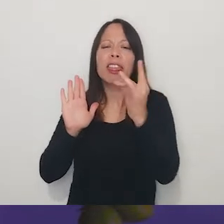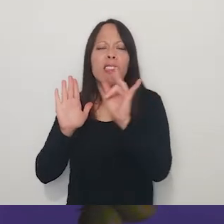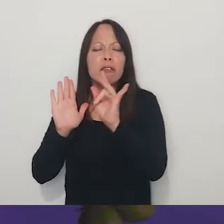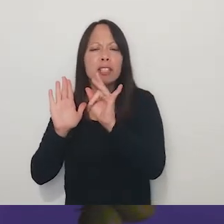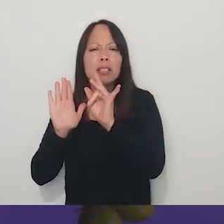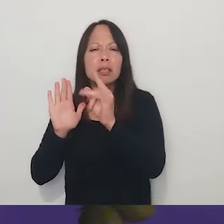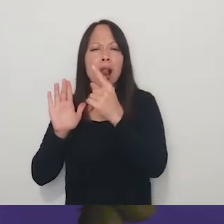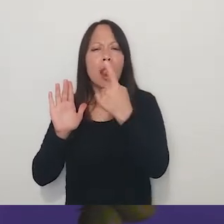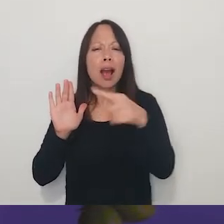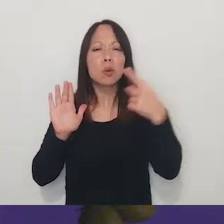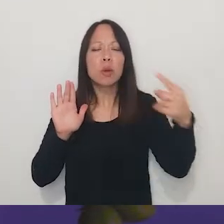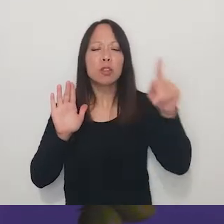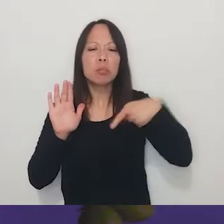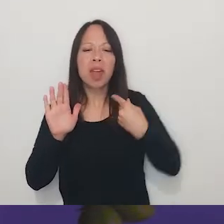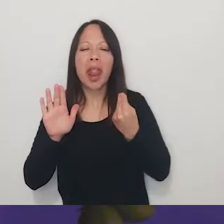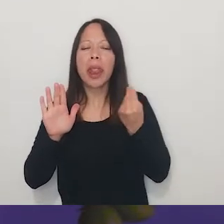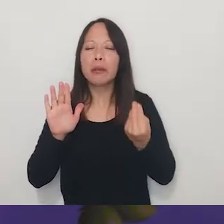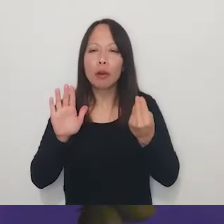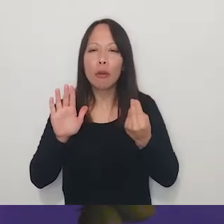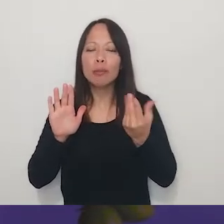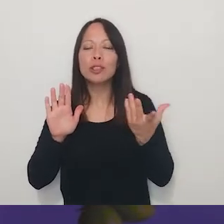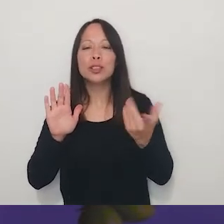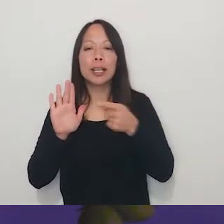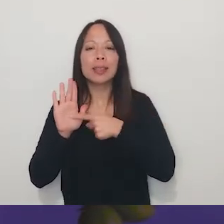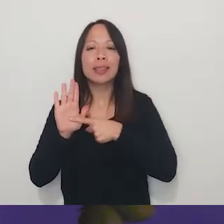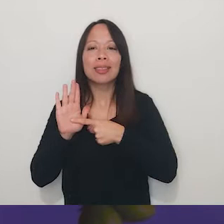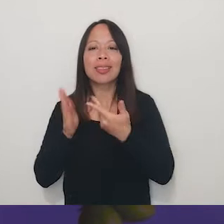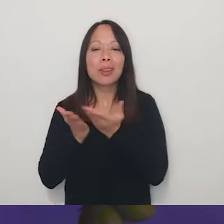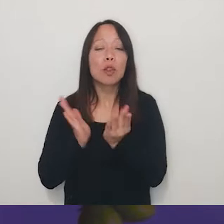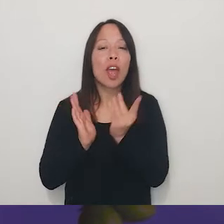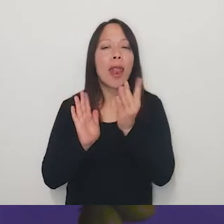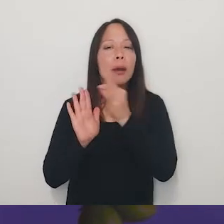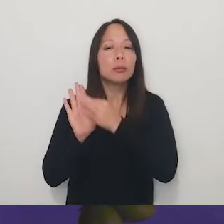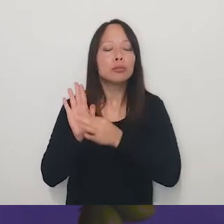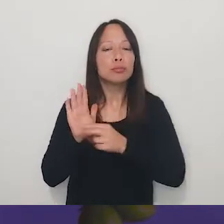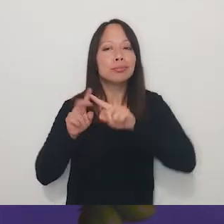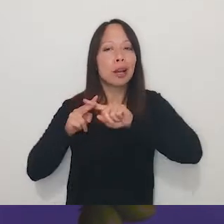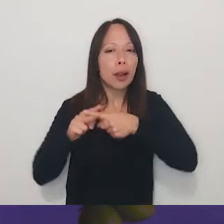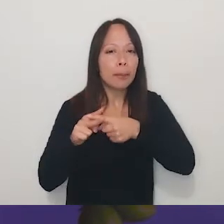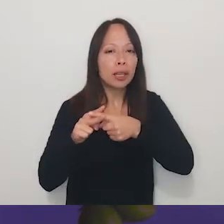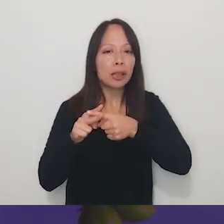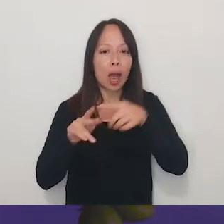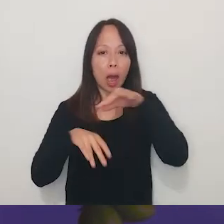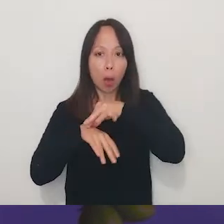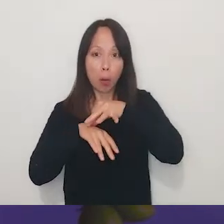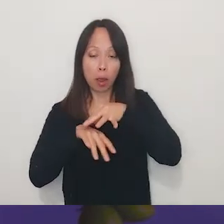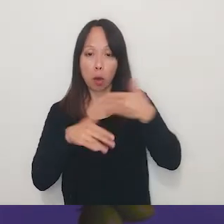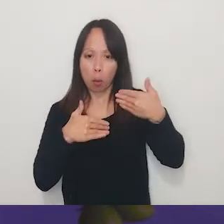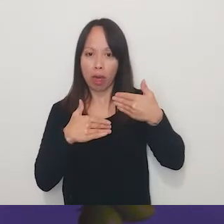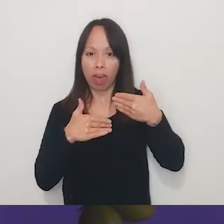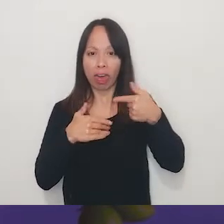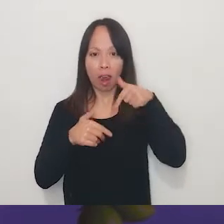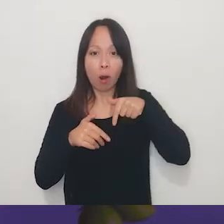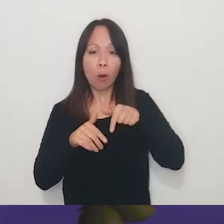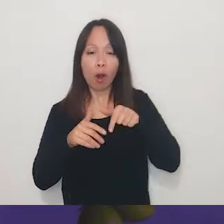entonces es difícil asumir que es la causa. Estas todas son cosas complejas, pero lo que quiero demostrar con esto es que hay muchas herramientas que uno puede usar y